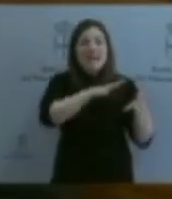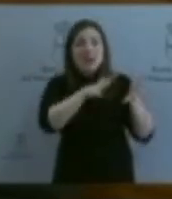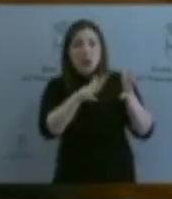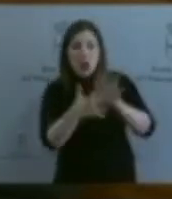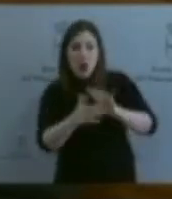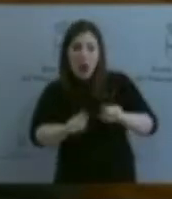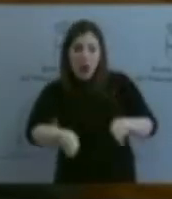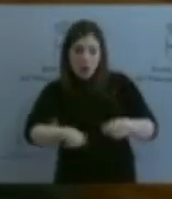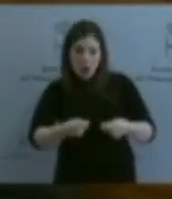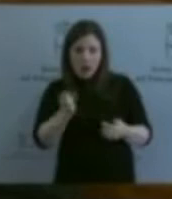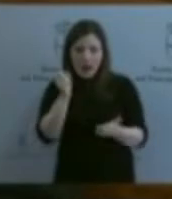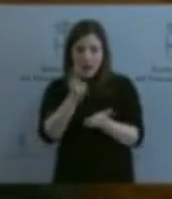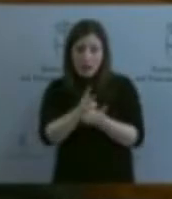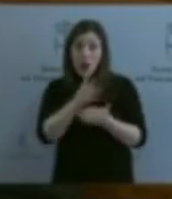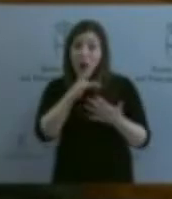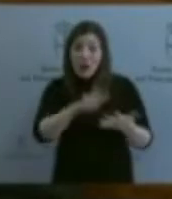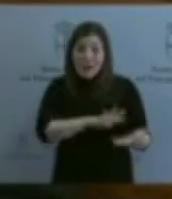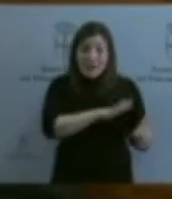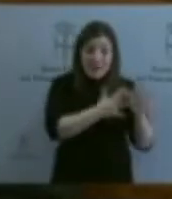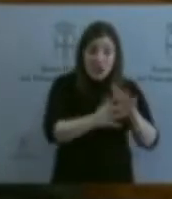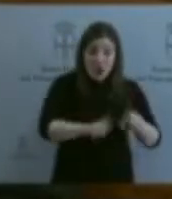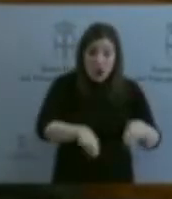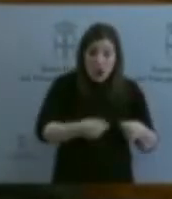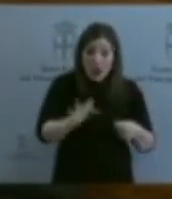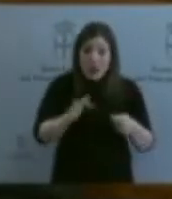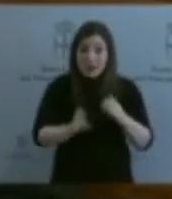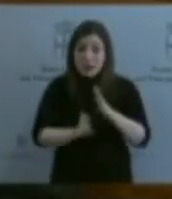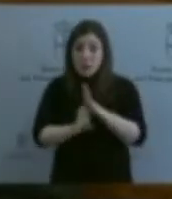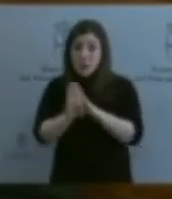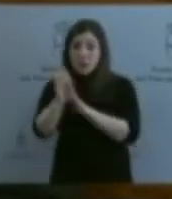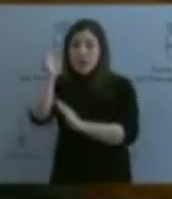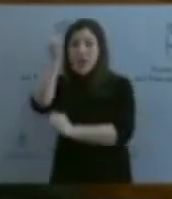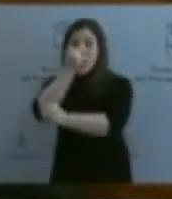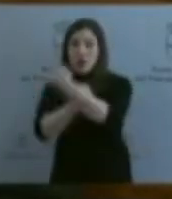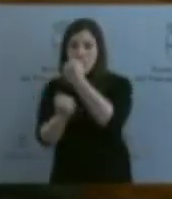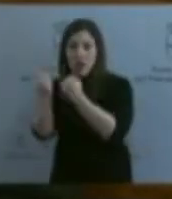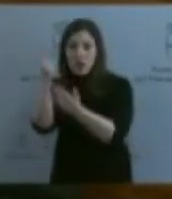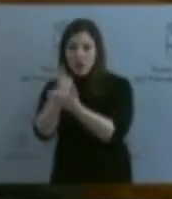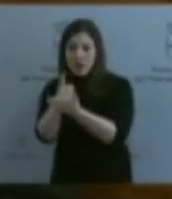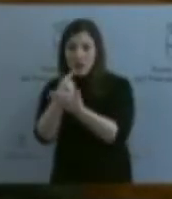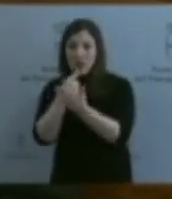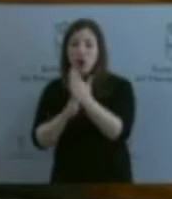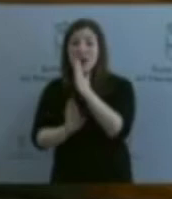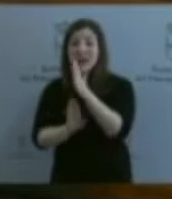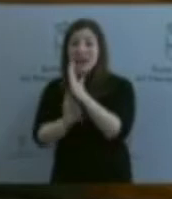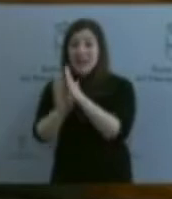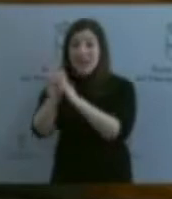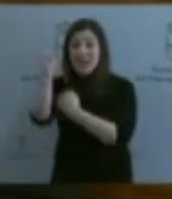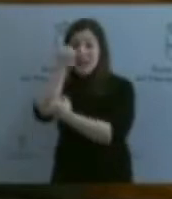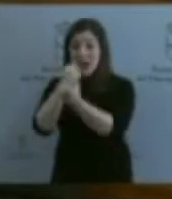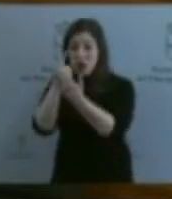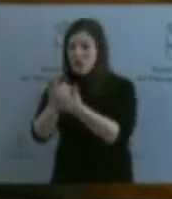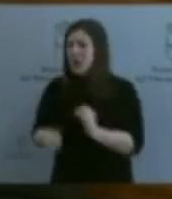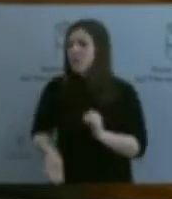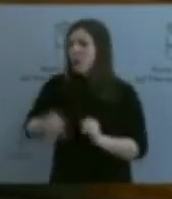la economía. Yo siempre utilizo este término, reanimar la economía, porque creo que es importante que tengamos claro que no podemos dejar de lado la actividad económica y